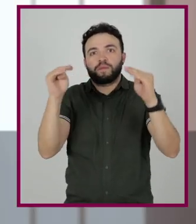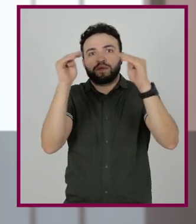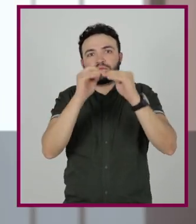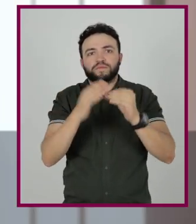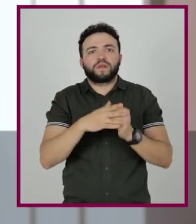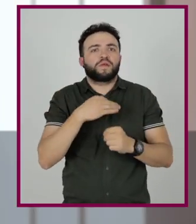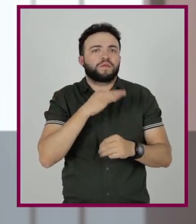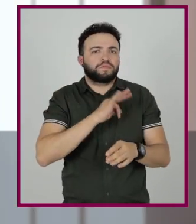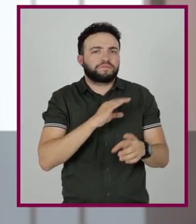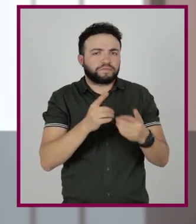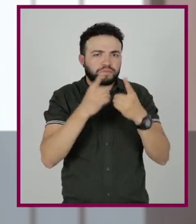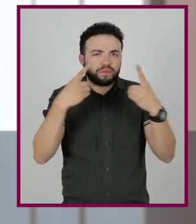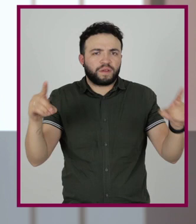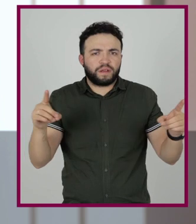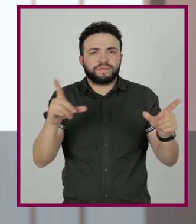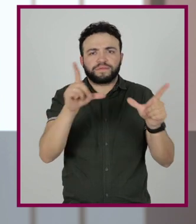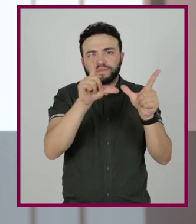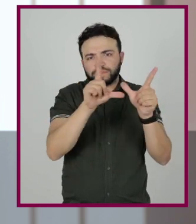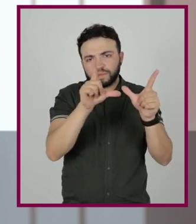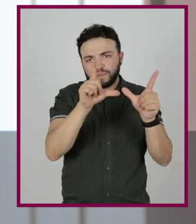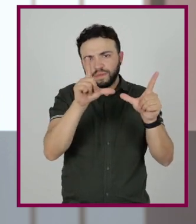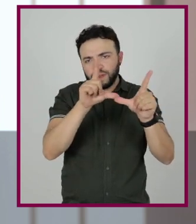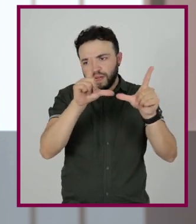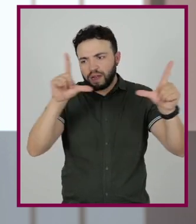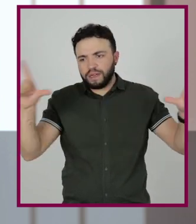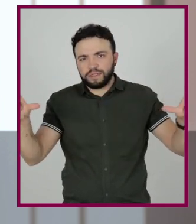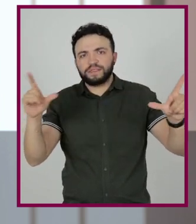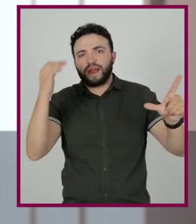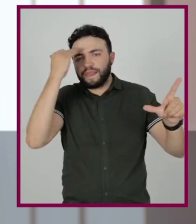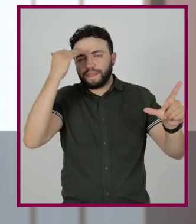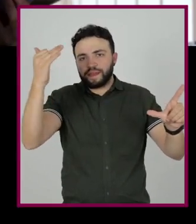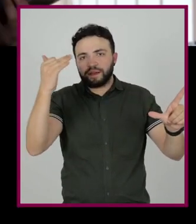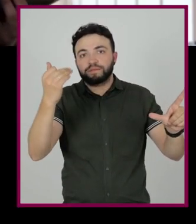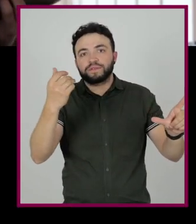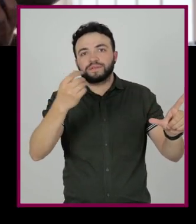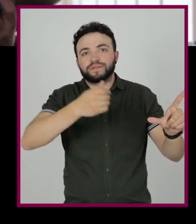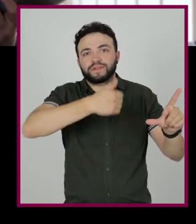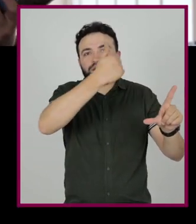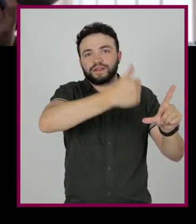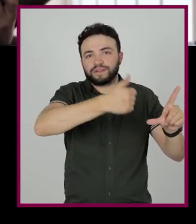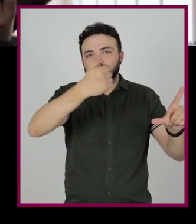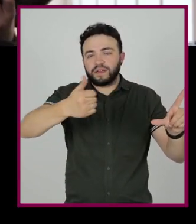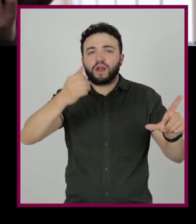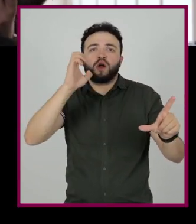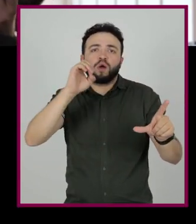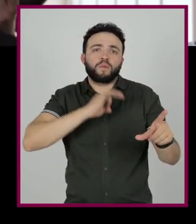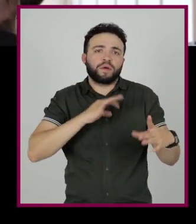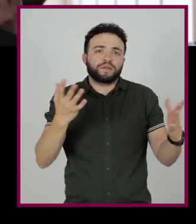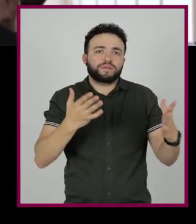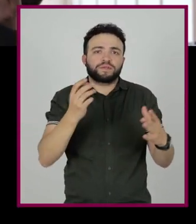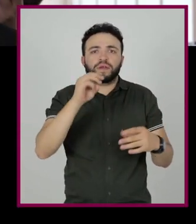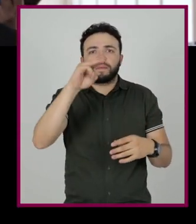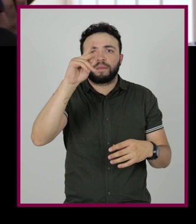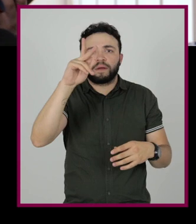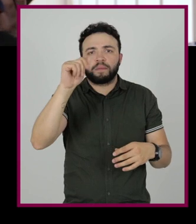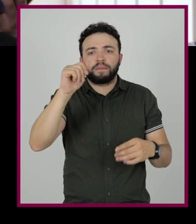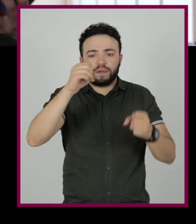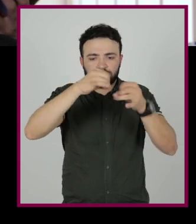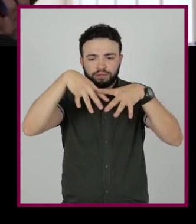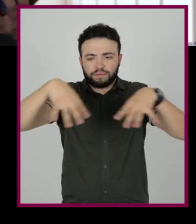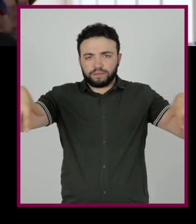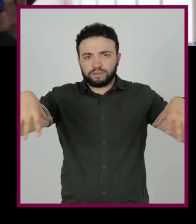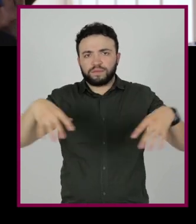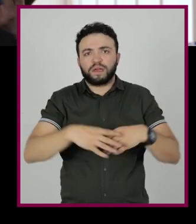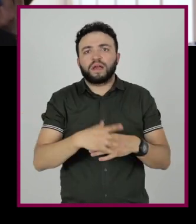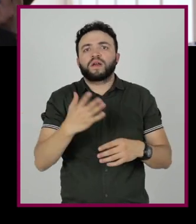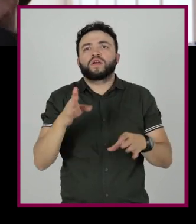Aquí creo que podría desarrollar una línea del tiempo por cómo fueron ocurriendo las cosas. Aunque también podría ser un mapa conceptual donde